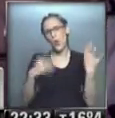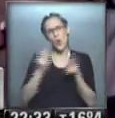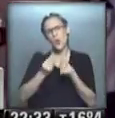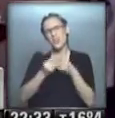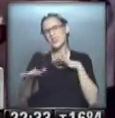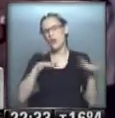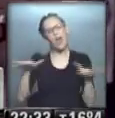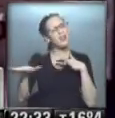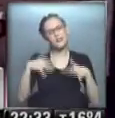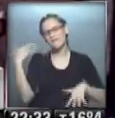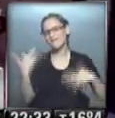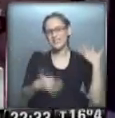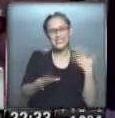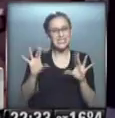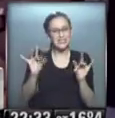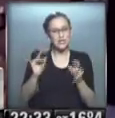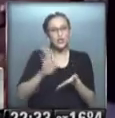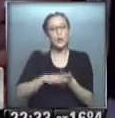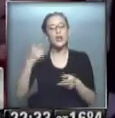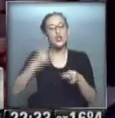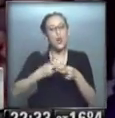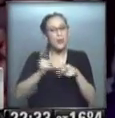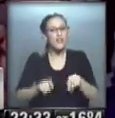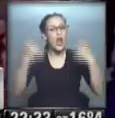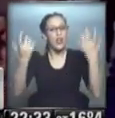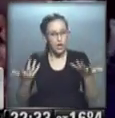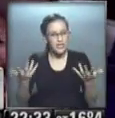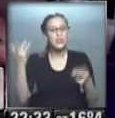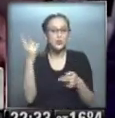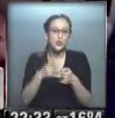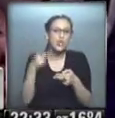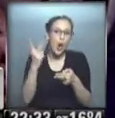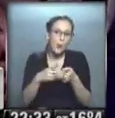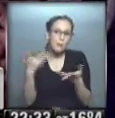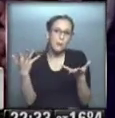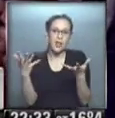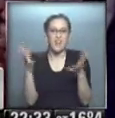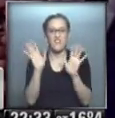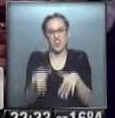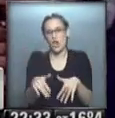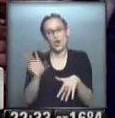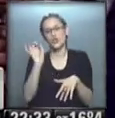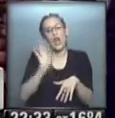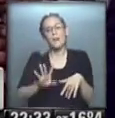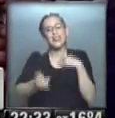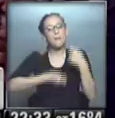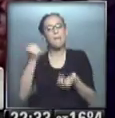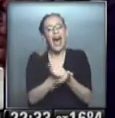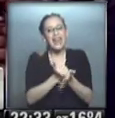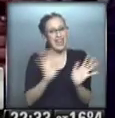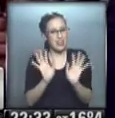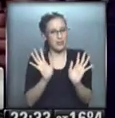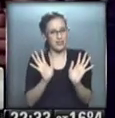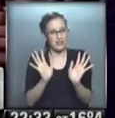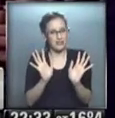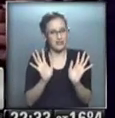humillante que tuvimos que sufrir, el nombre de los violadores, que es un nombre, por supuesto, absolutamente comercial, ¿no? Sí. Es un nombre de marca, el hermoso nombre